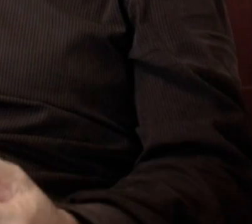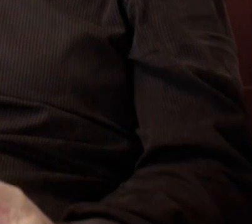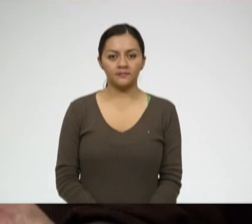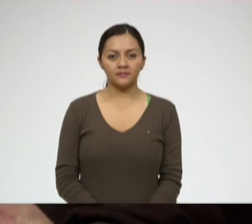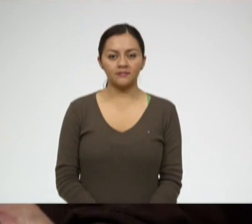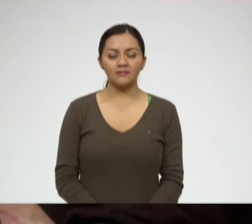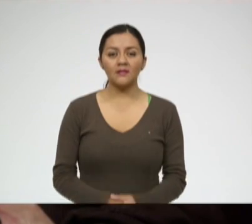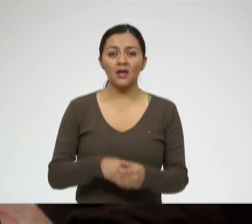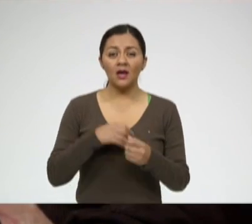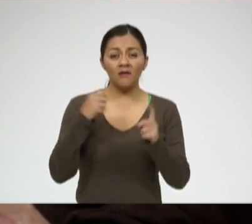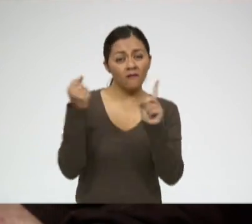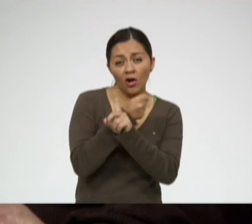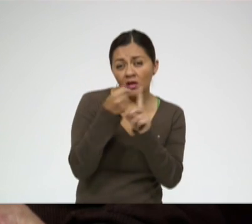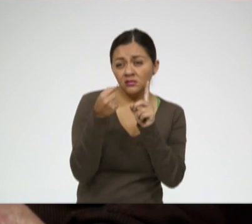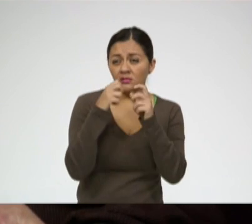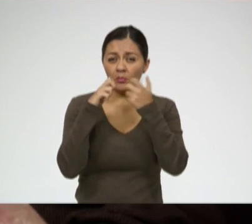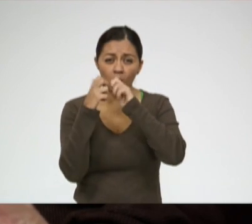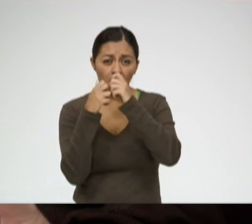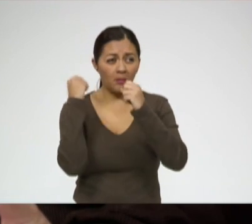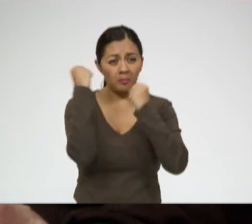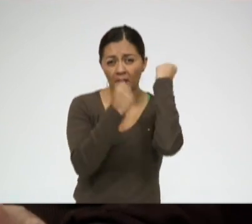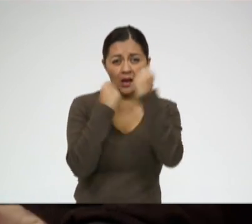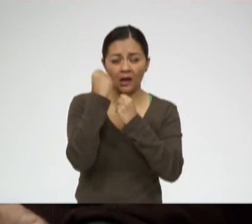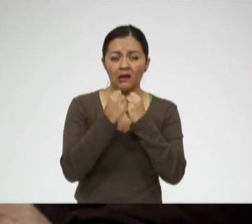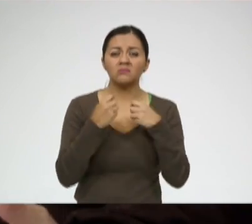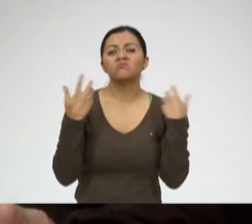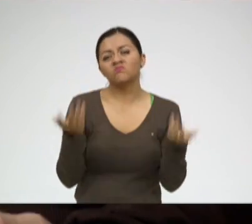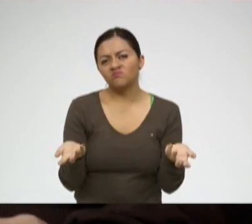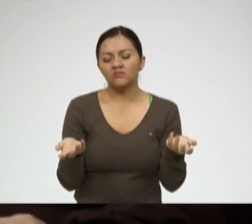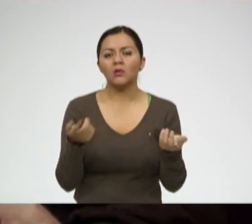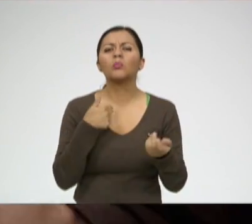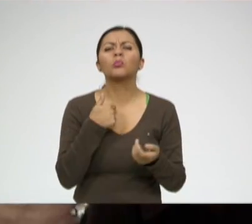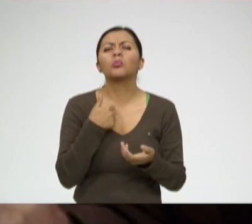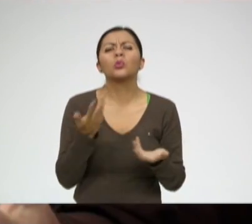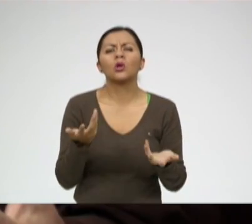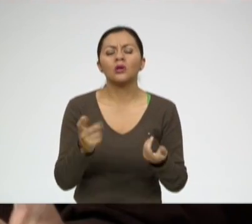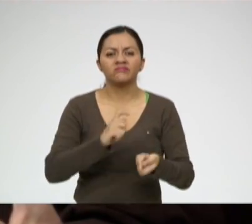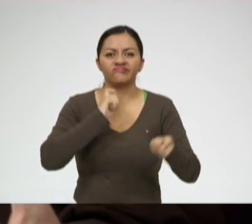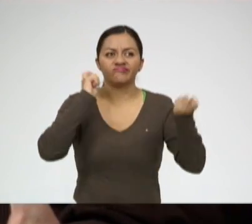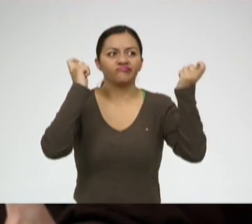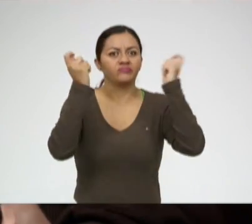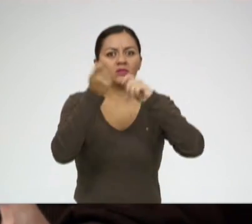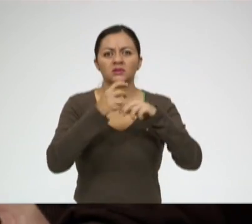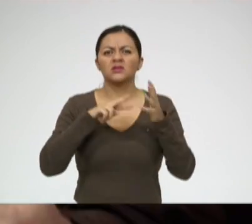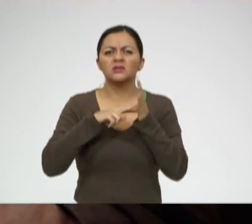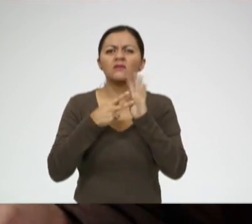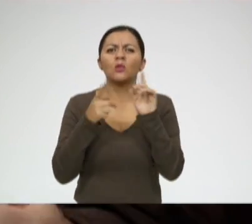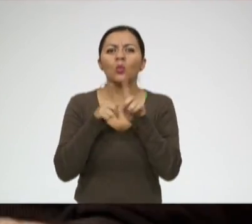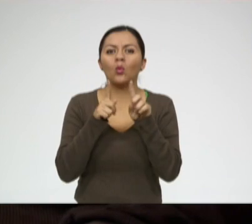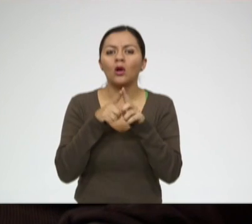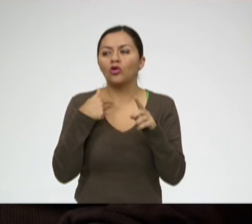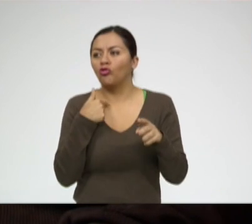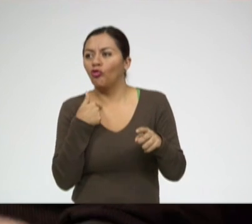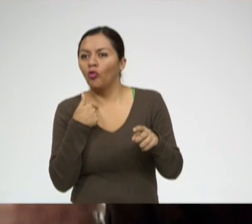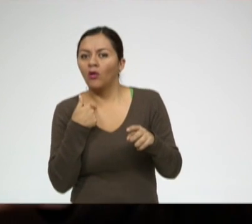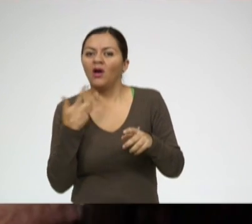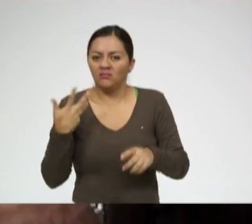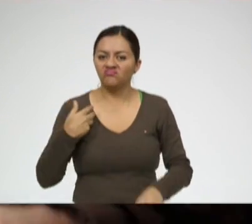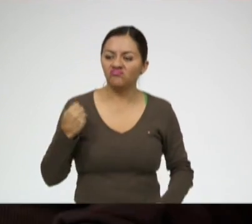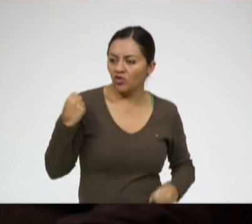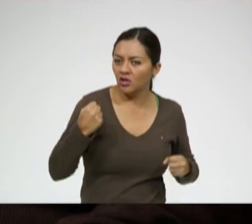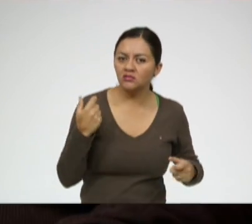La violencia se transforma, se convierte en una especie de recurso que tienen algunos jóvenes